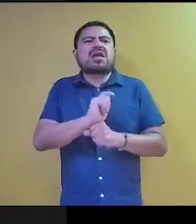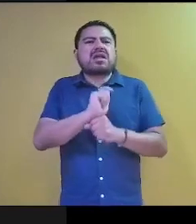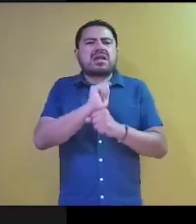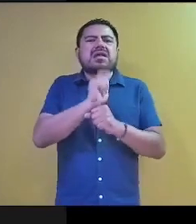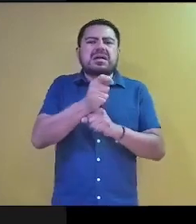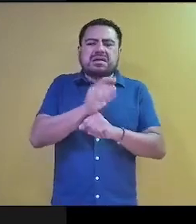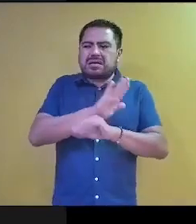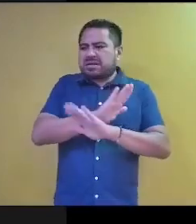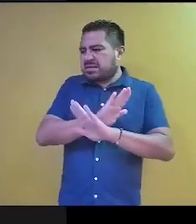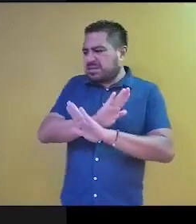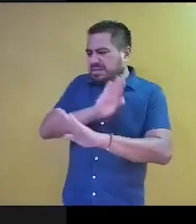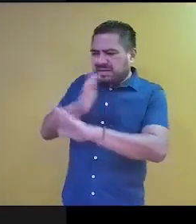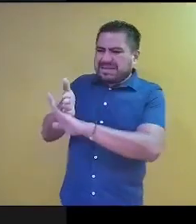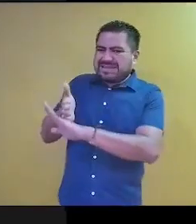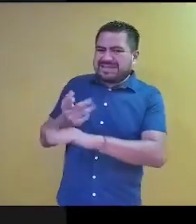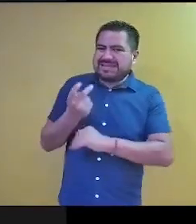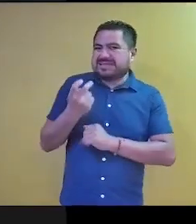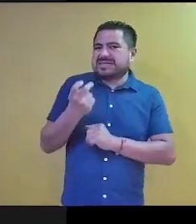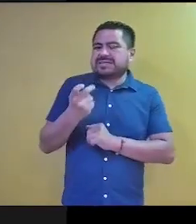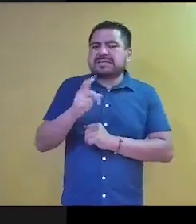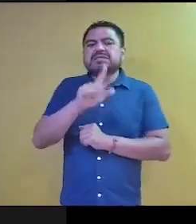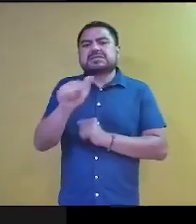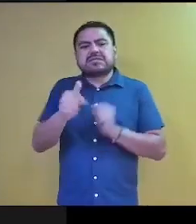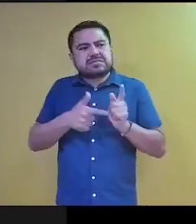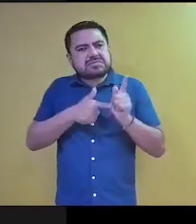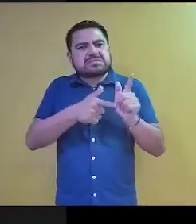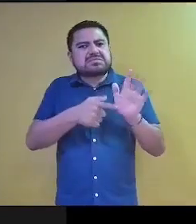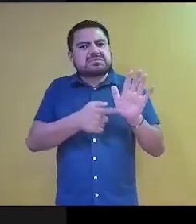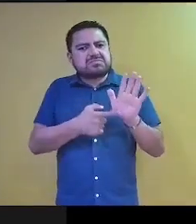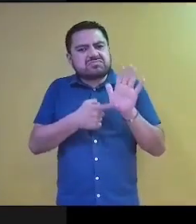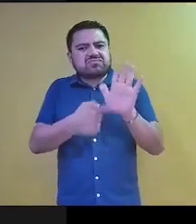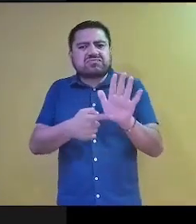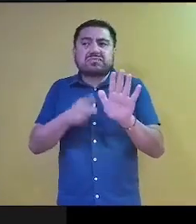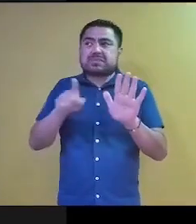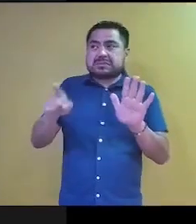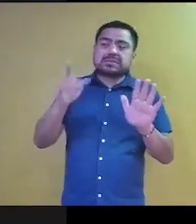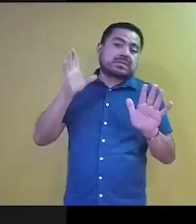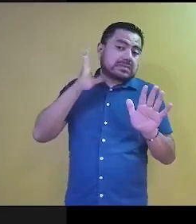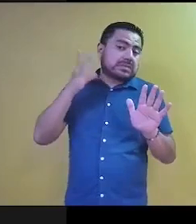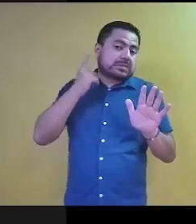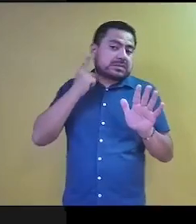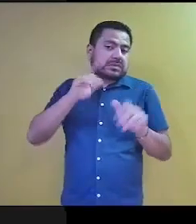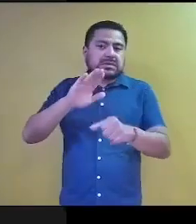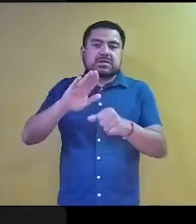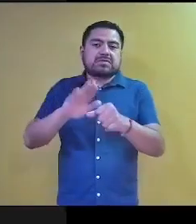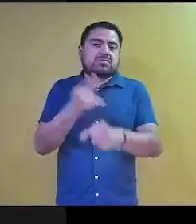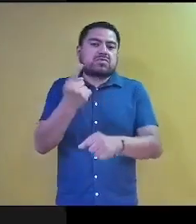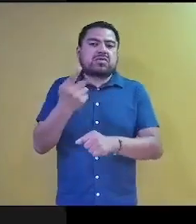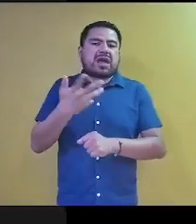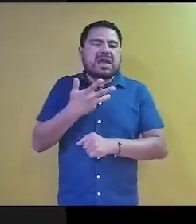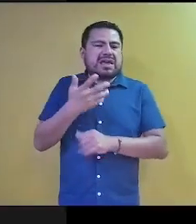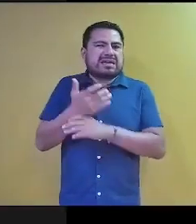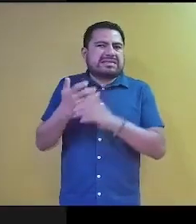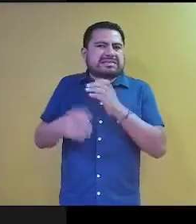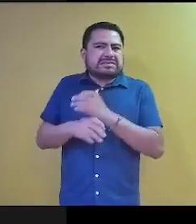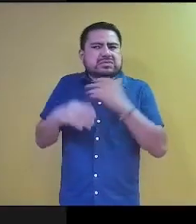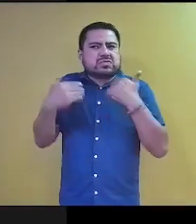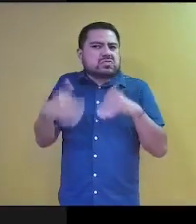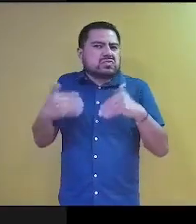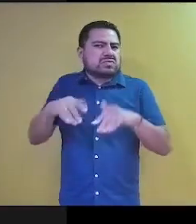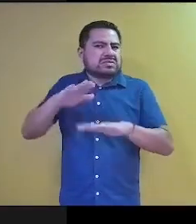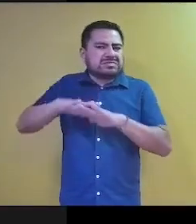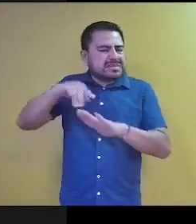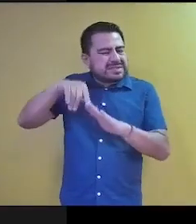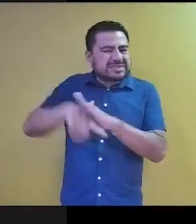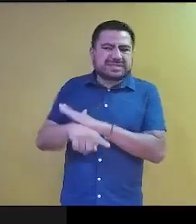esa sanción y seguir dando vista también al Congreso, porque hay situaciones también